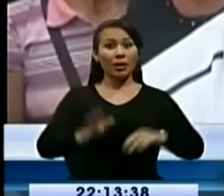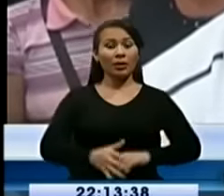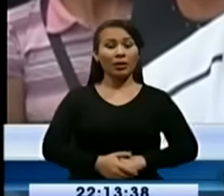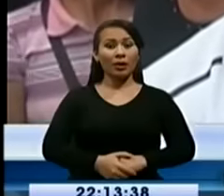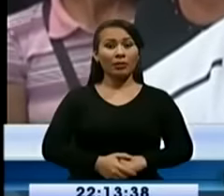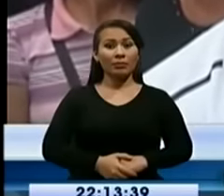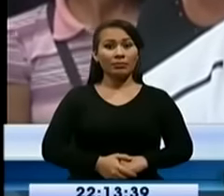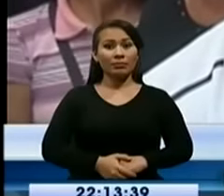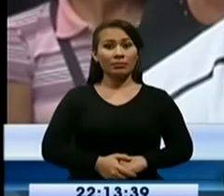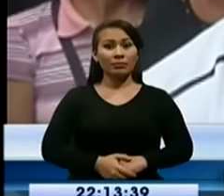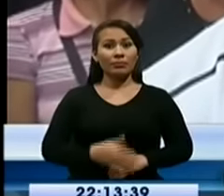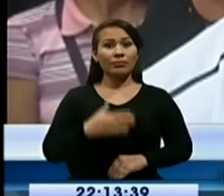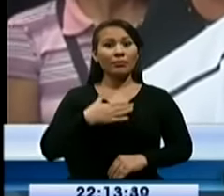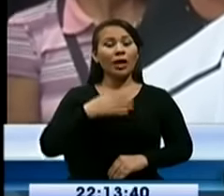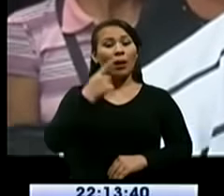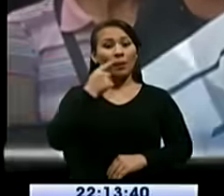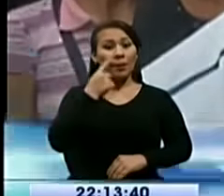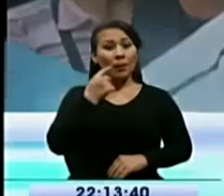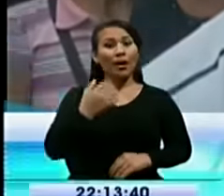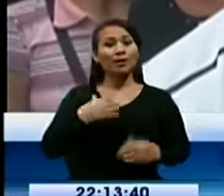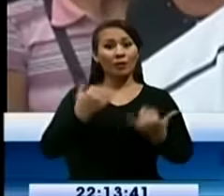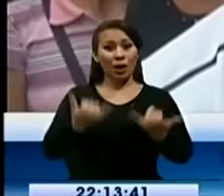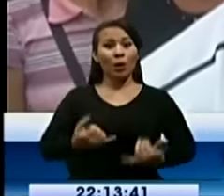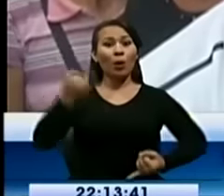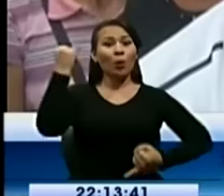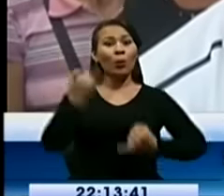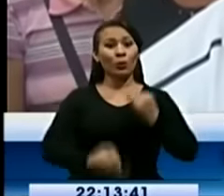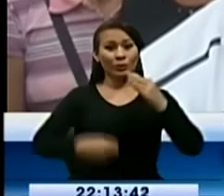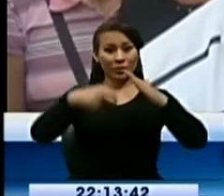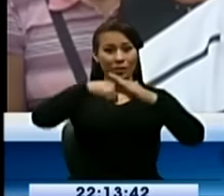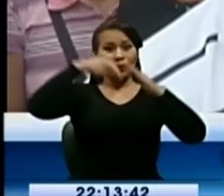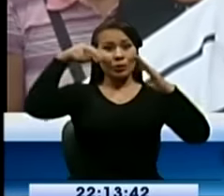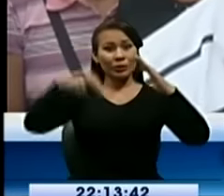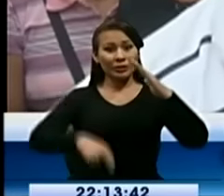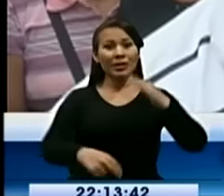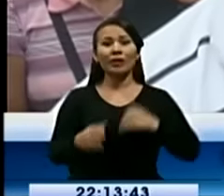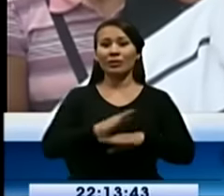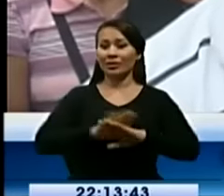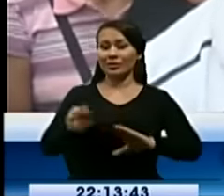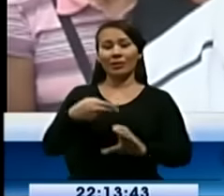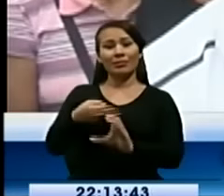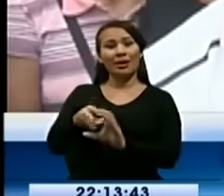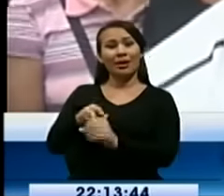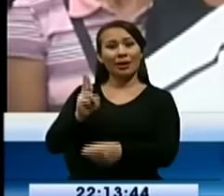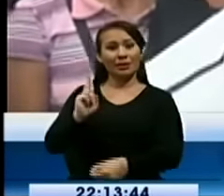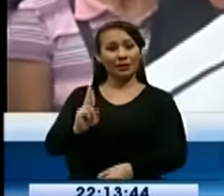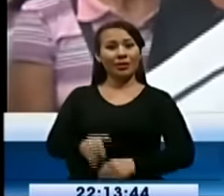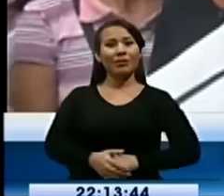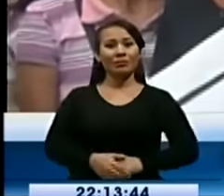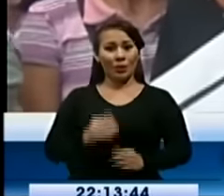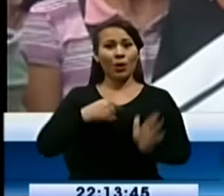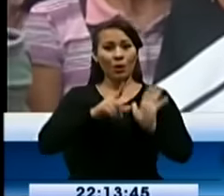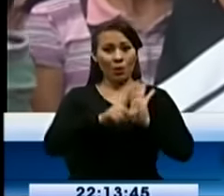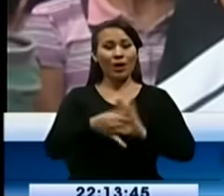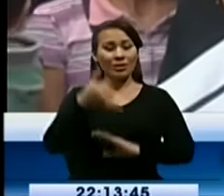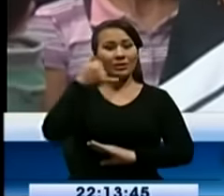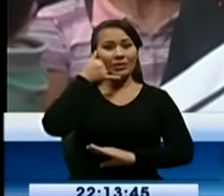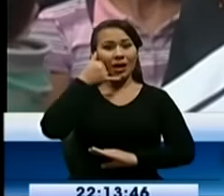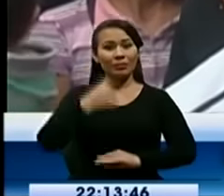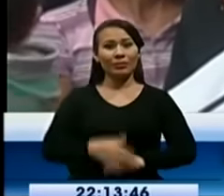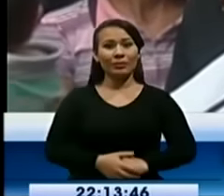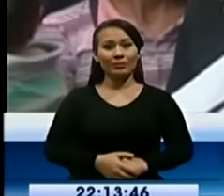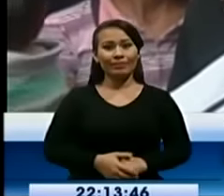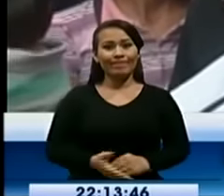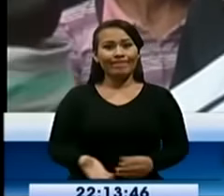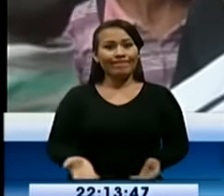Ahí le dije, me dijo, hijo, papi, déjeme hacer el último salto que voy a hacer el hijo. Y ahí me decía, dijo, más tarde le llamo. Y ahí dijo, más